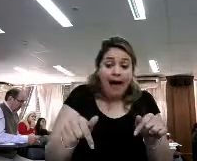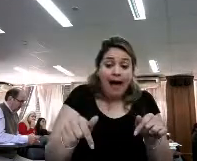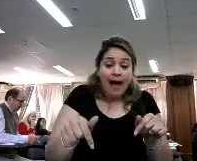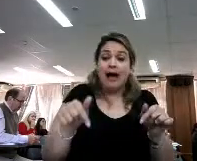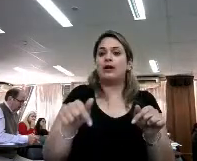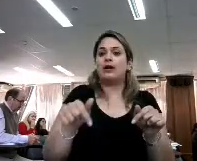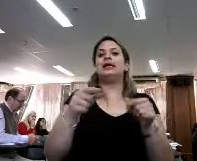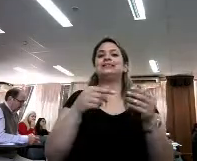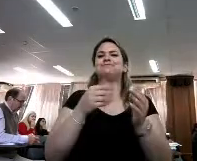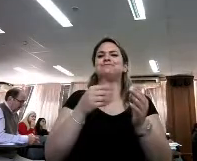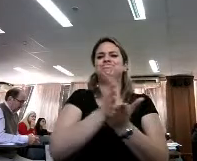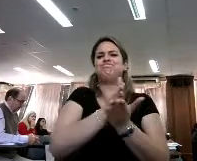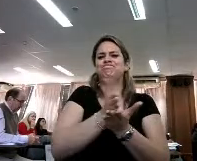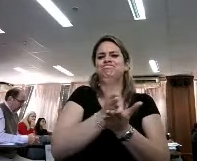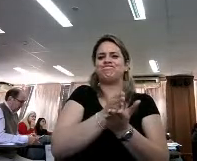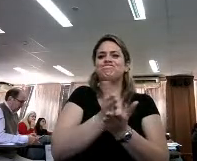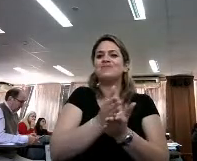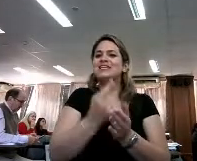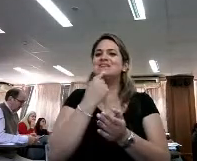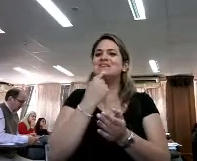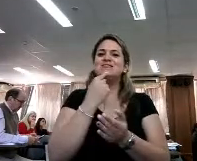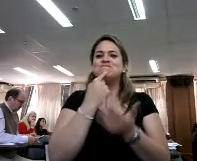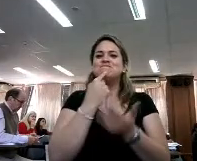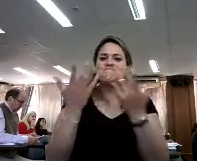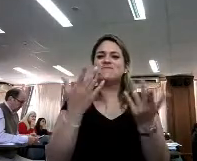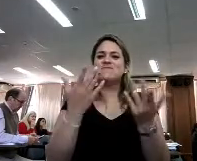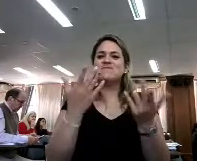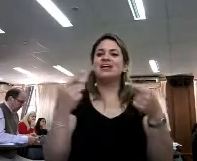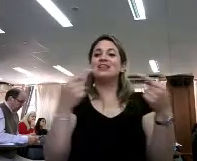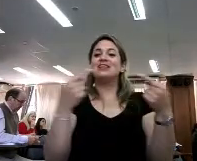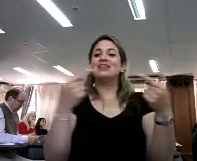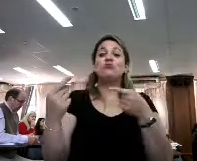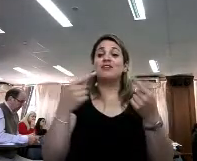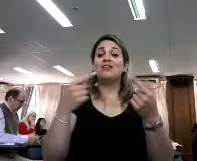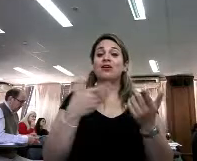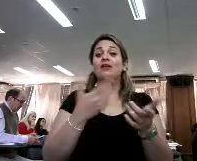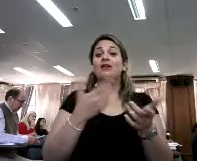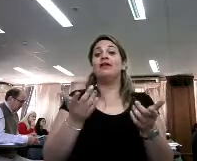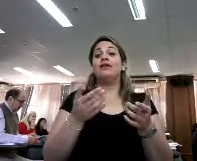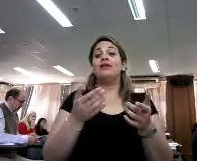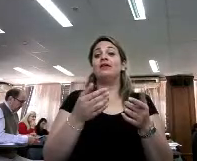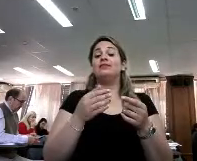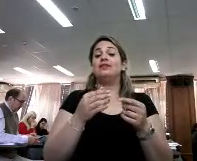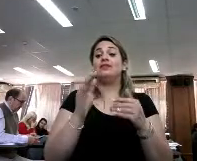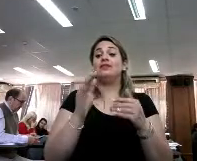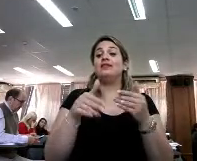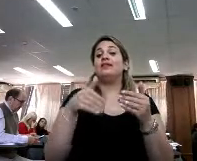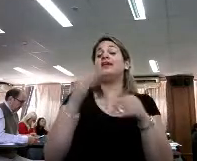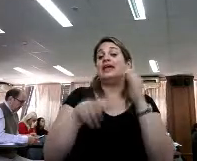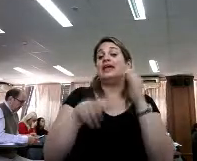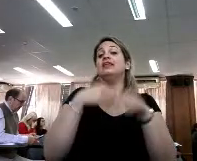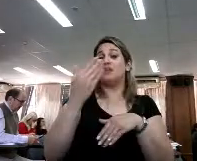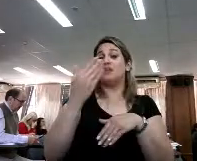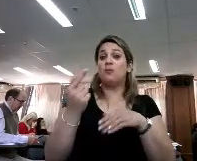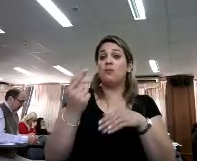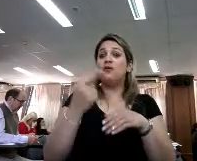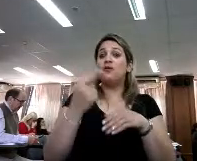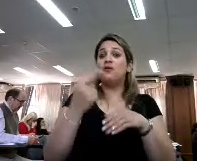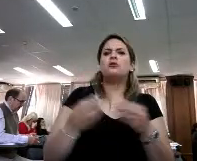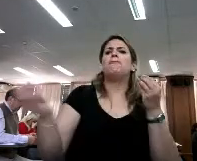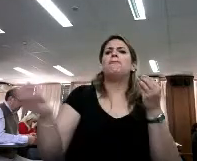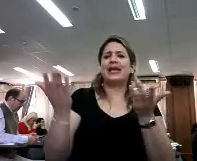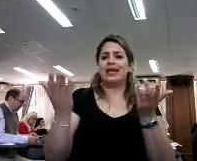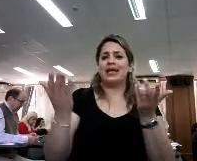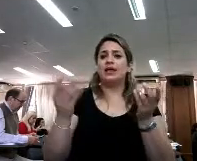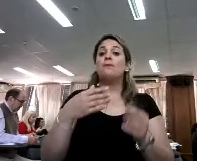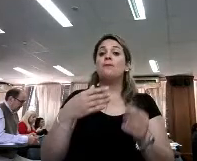la disyuntiva que estamos discutiendo, que estamos presentando. Lo siguiente después de esto es, ¿para qué